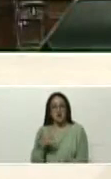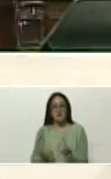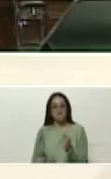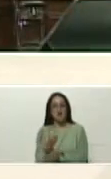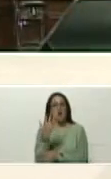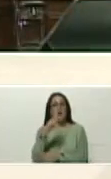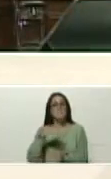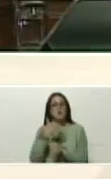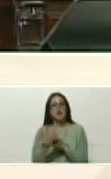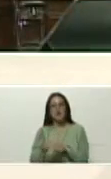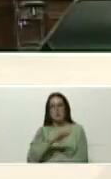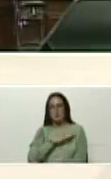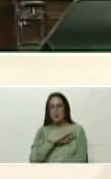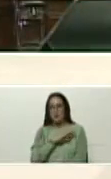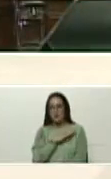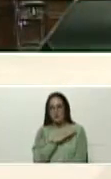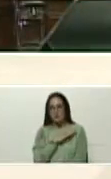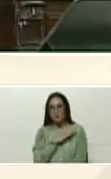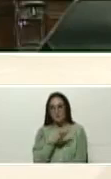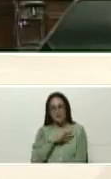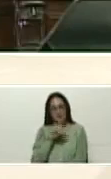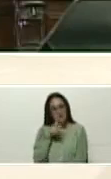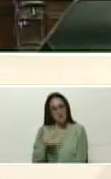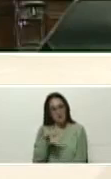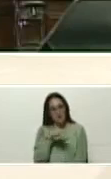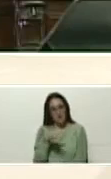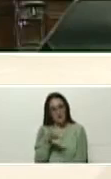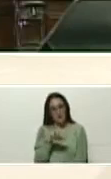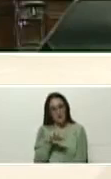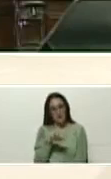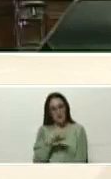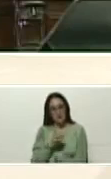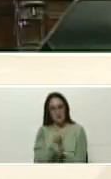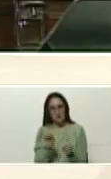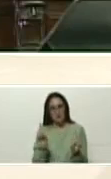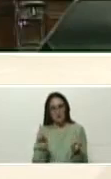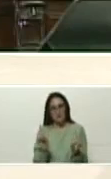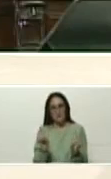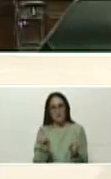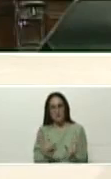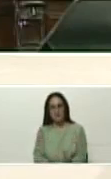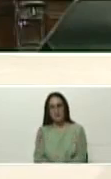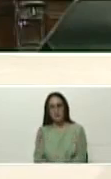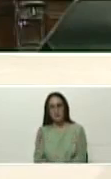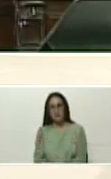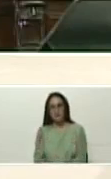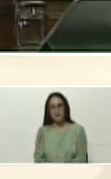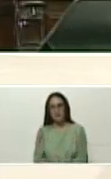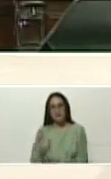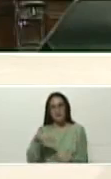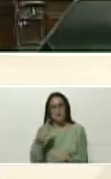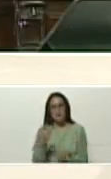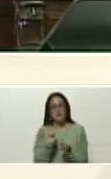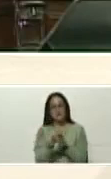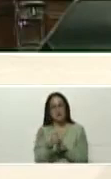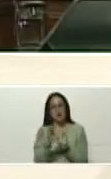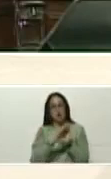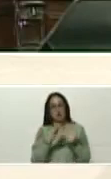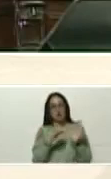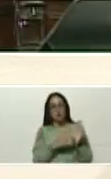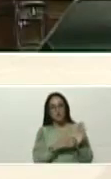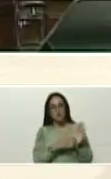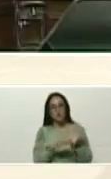original, propio, nuestro, del pueblo, de raíz, democrático. Que luego hicimos constitución, en